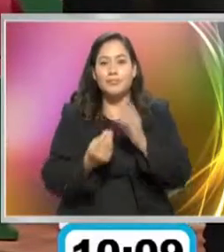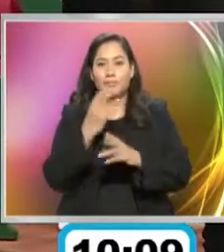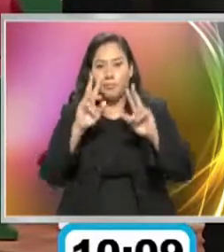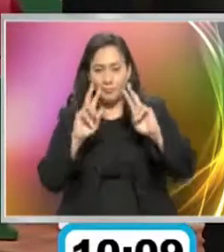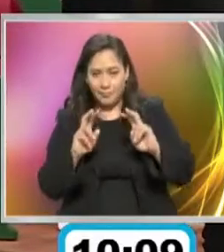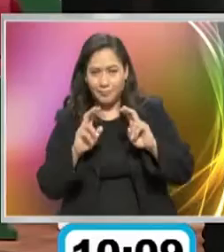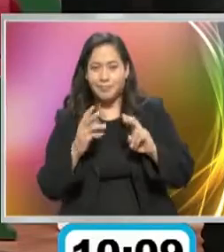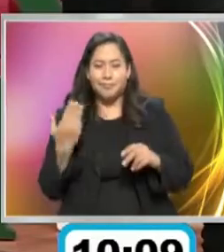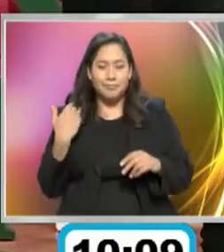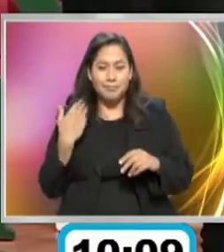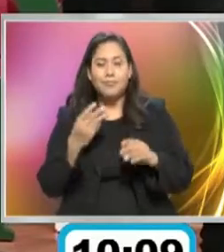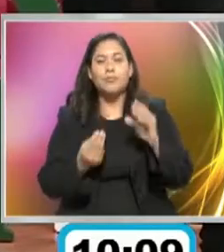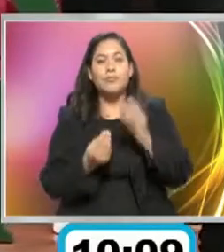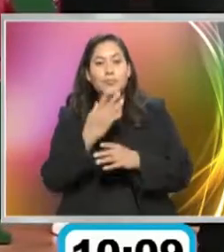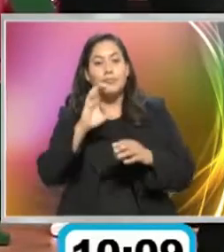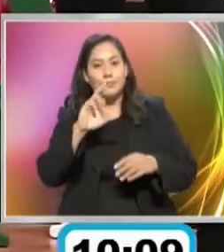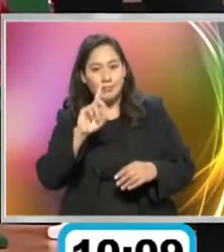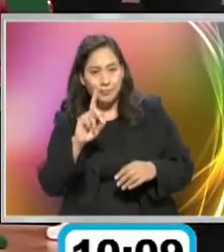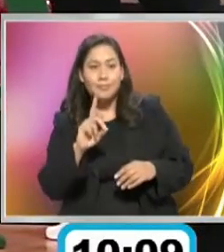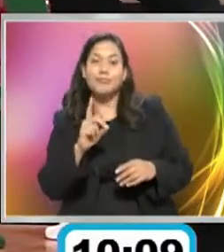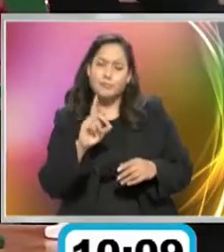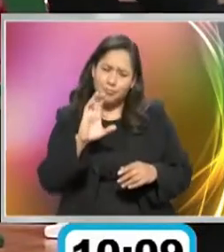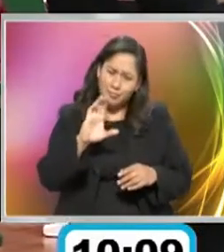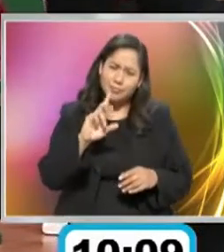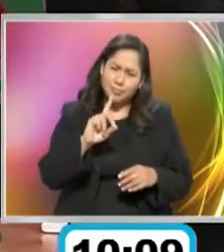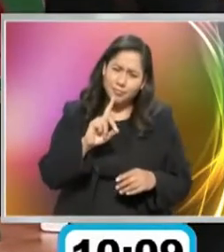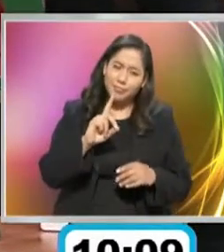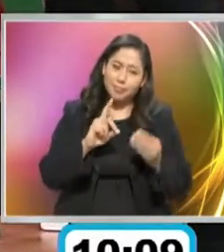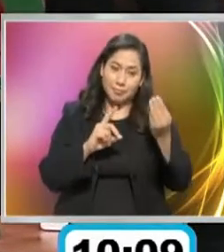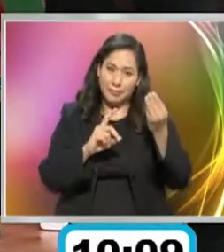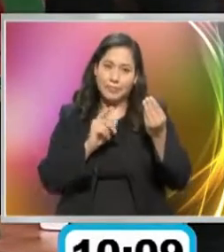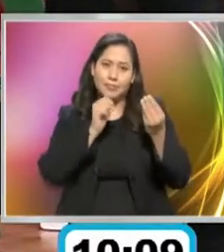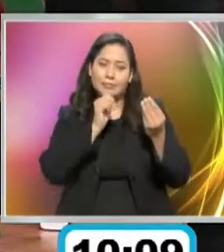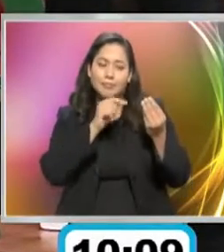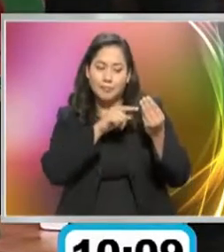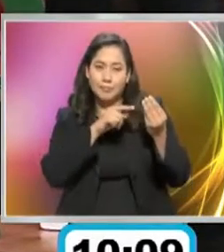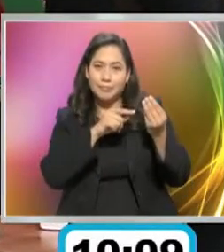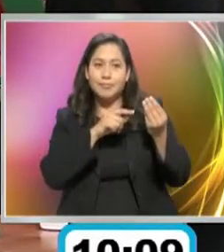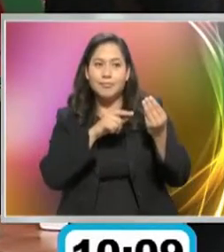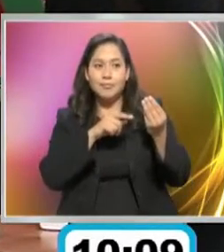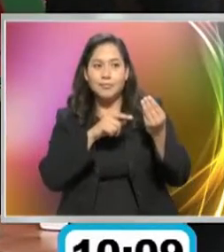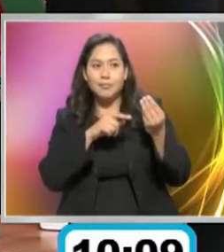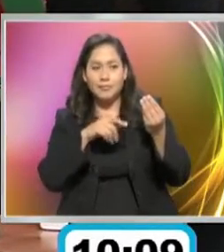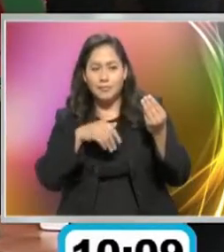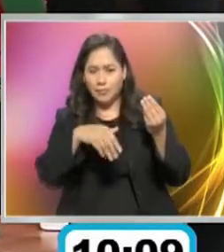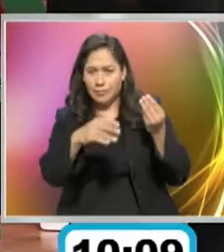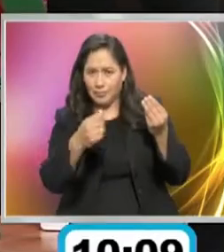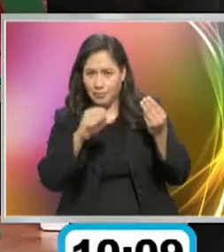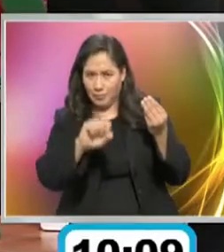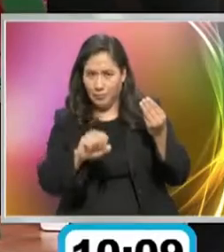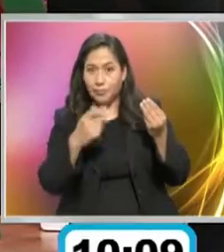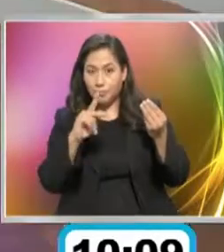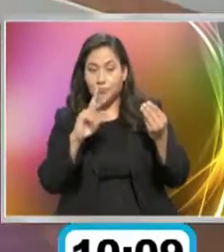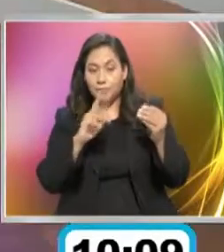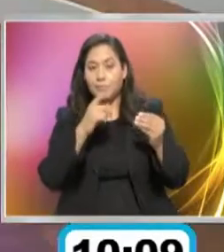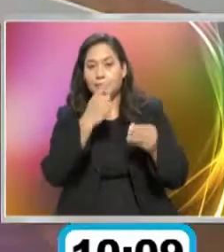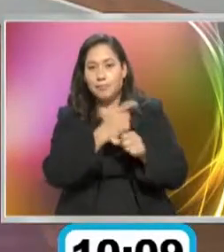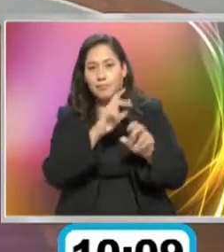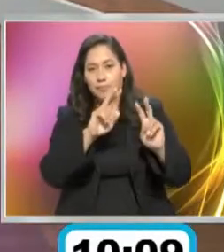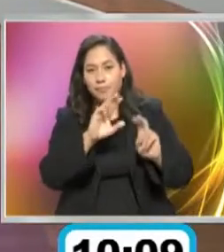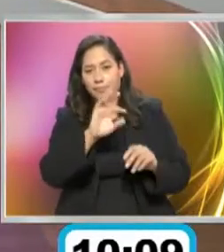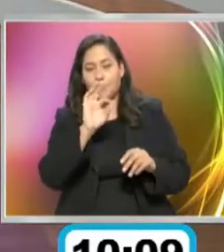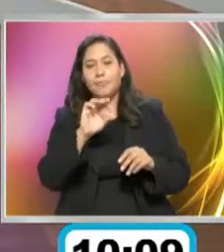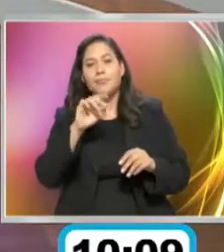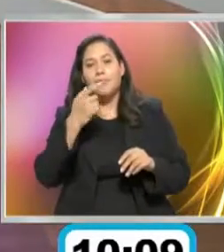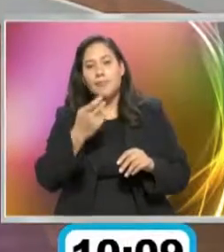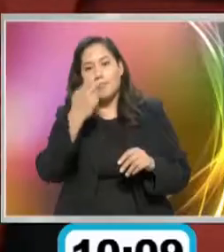sencillo, nuestro más reciente disco. Bueno, el disco en físico en realidad viene en unas 3 semanitas, pero ya estamos presentando el primer sencillo que se llama Esta